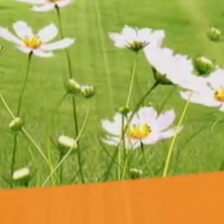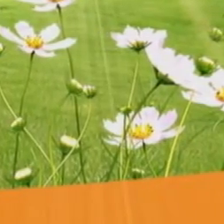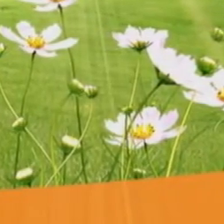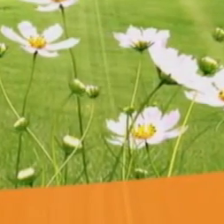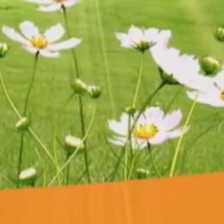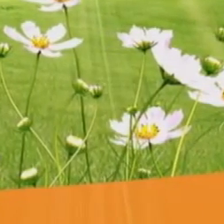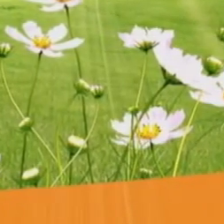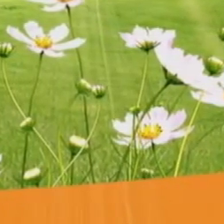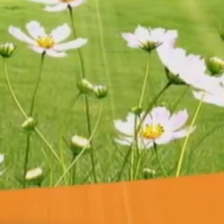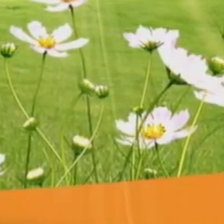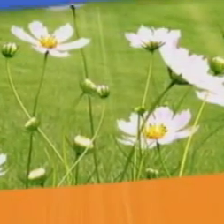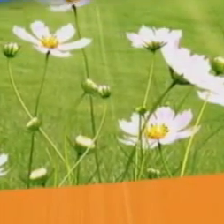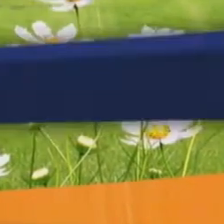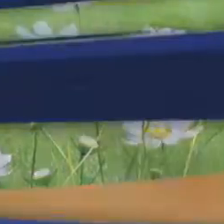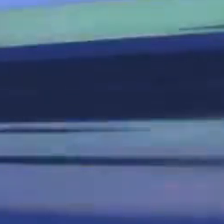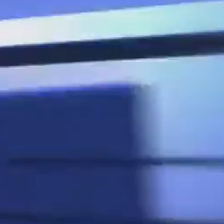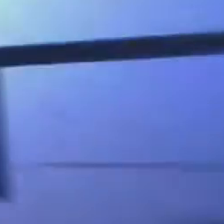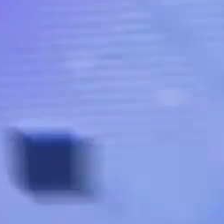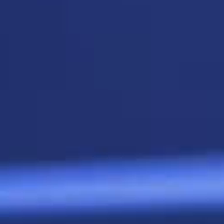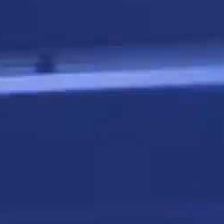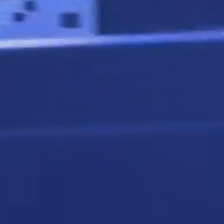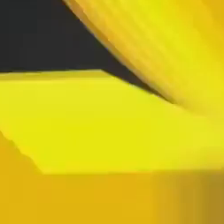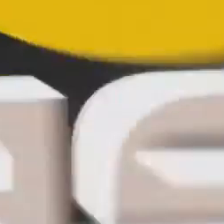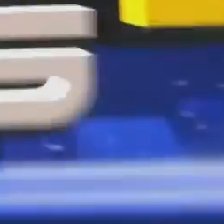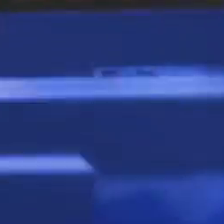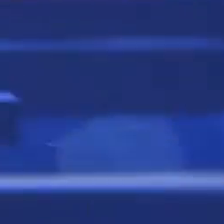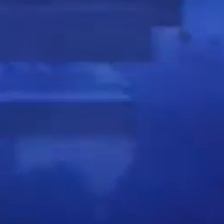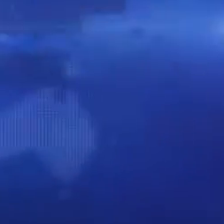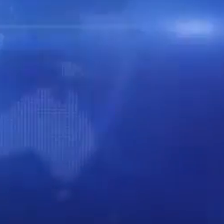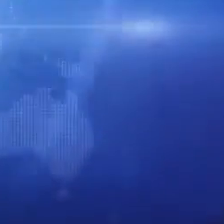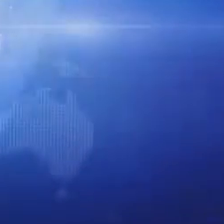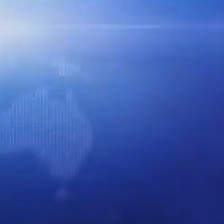Delicias, Líder Limpieza, Enlace Noticias, lo que usted quiere ver.